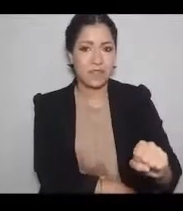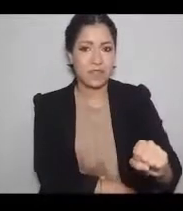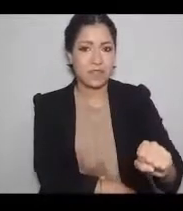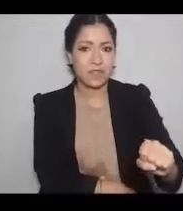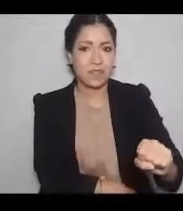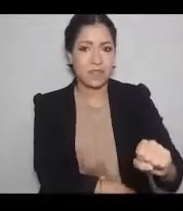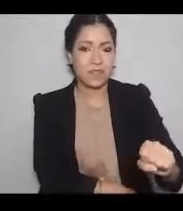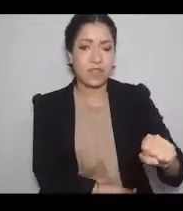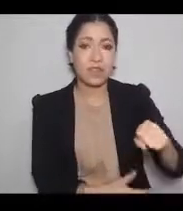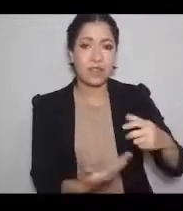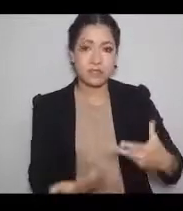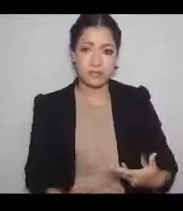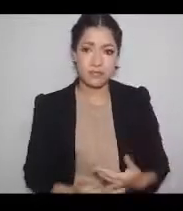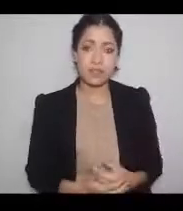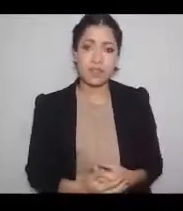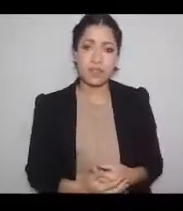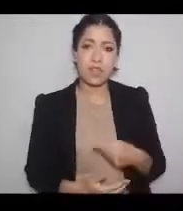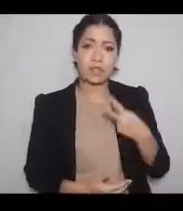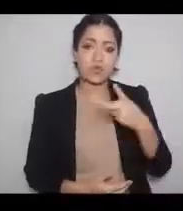Envidia ese niño.